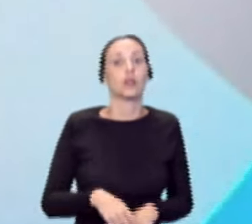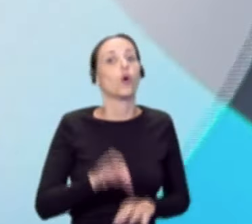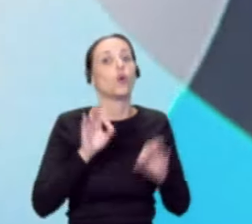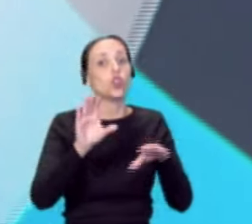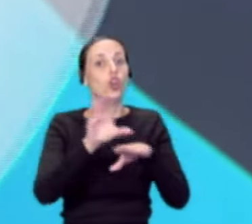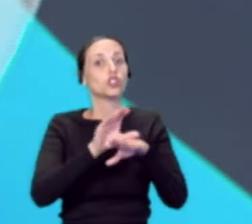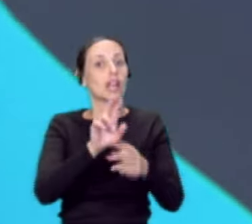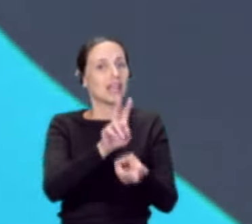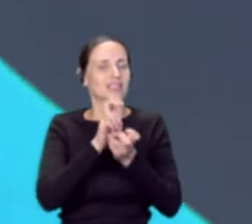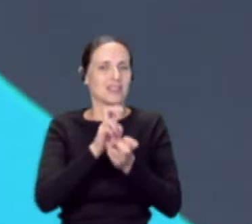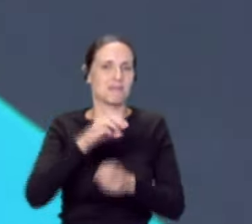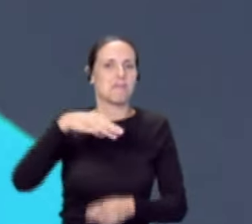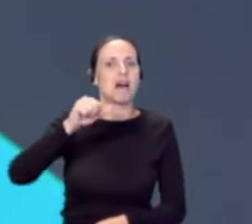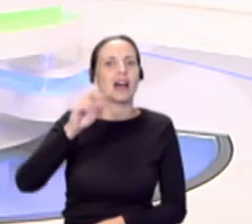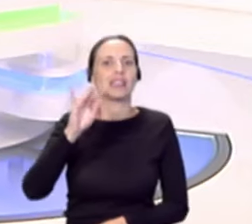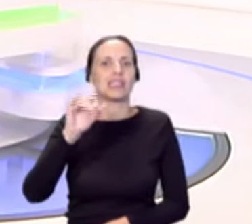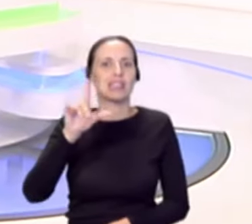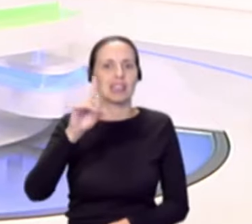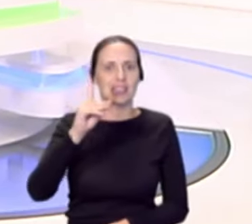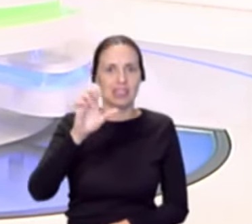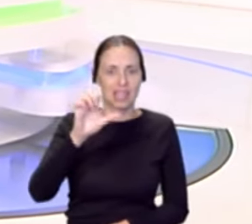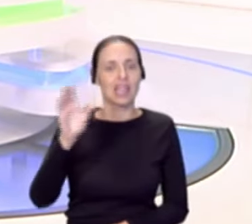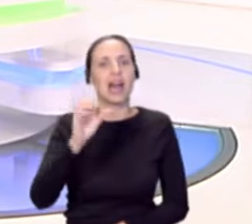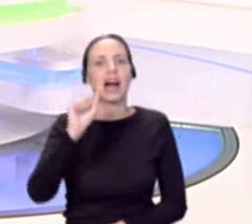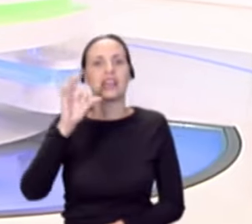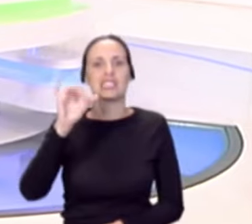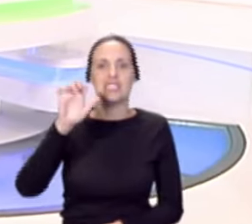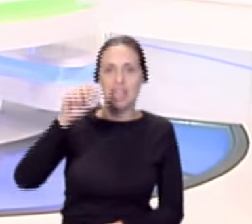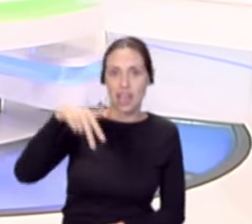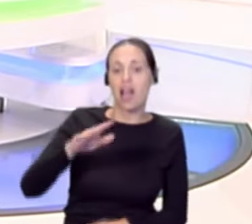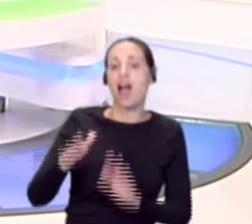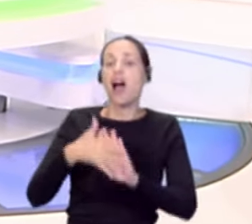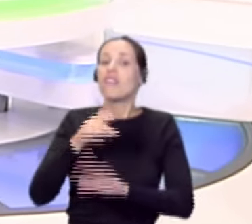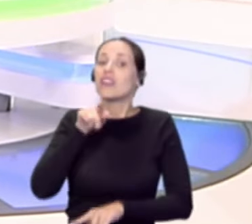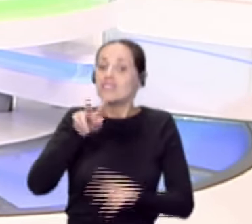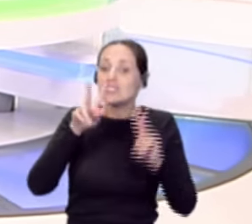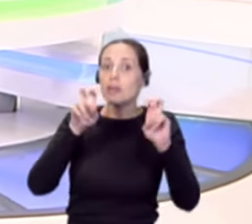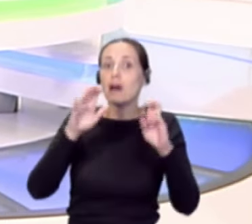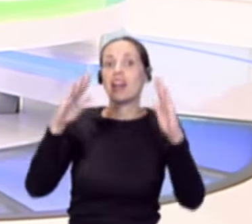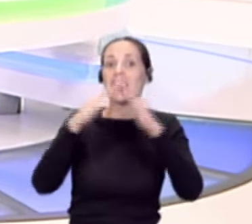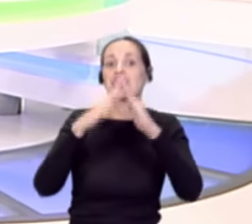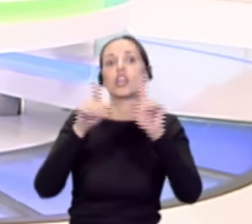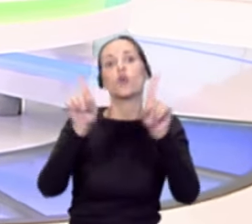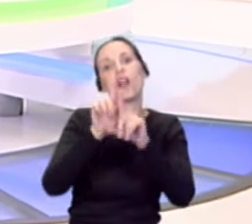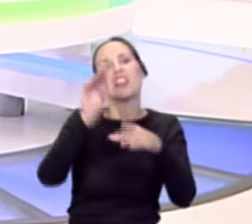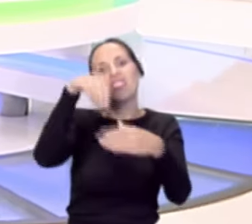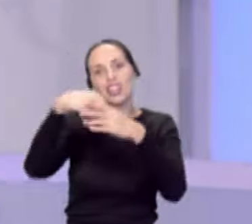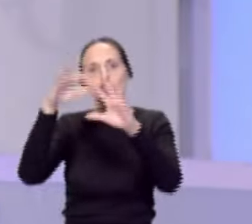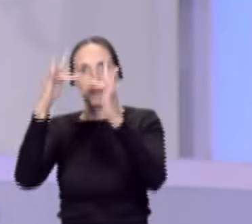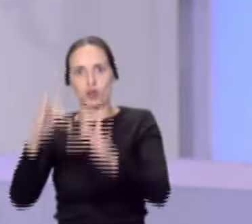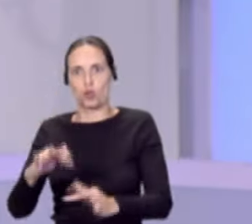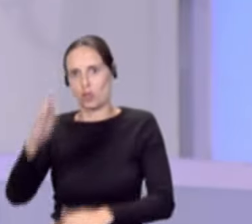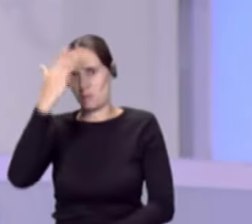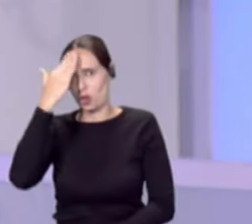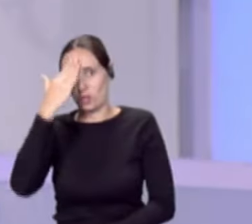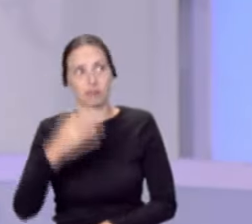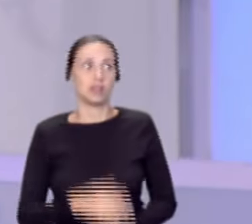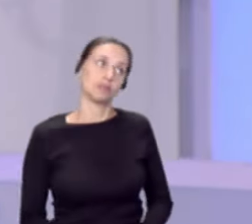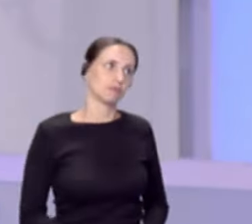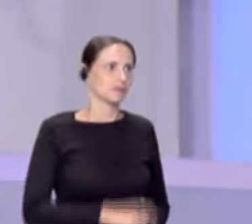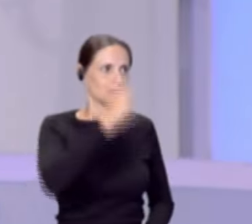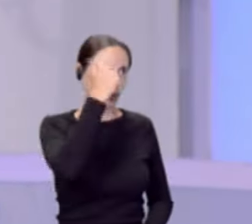de Matilde Hacián. La vivienda se incluye como una de las prioridades en estos presupuestos. Bueno, menos mal. Sí, ¿no? Lo que pasa que,